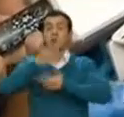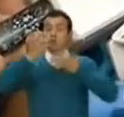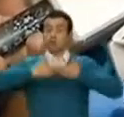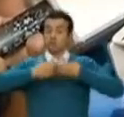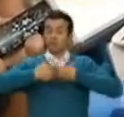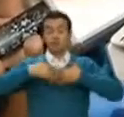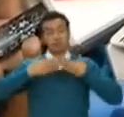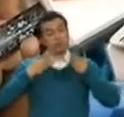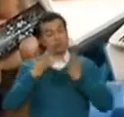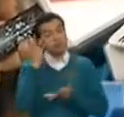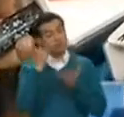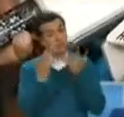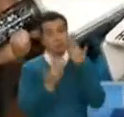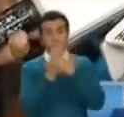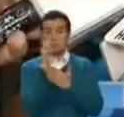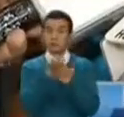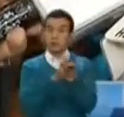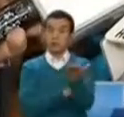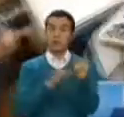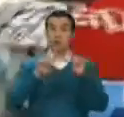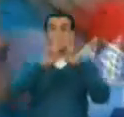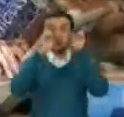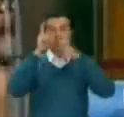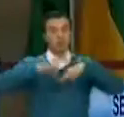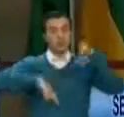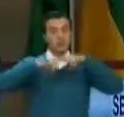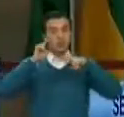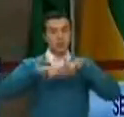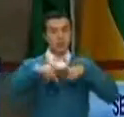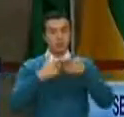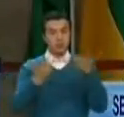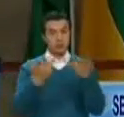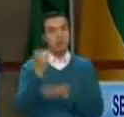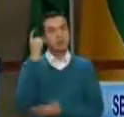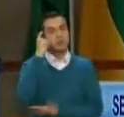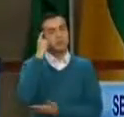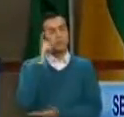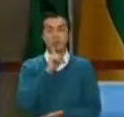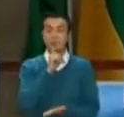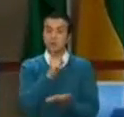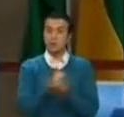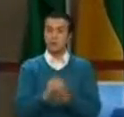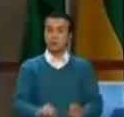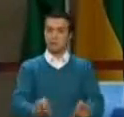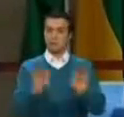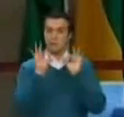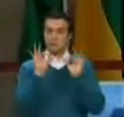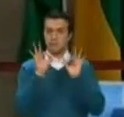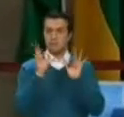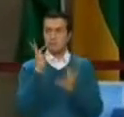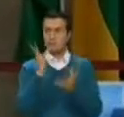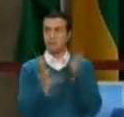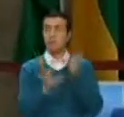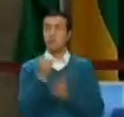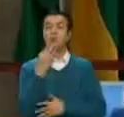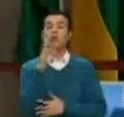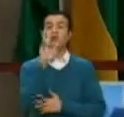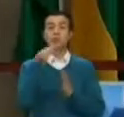la posibilidad para los nuevos proyectos en el tema de construcción. Se estima que en el mejor de los casos se podría traer